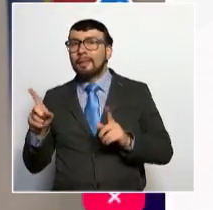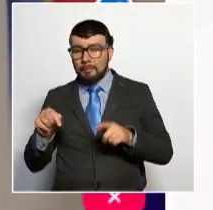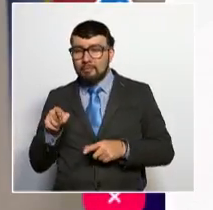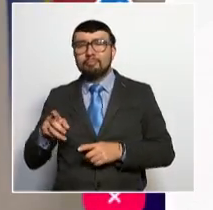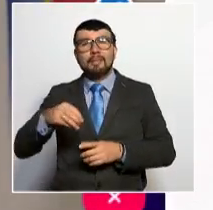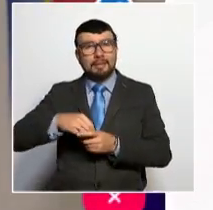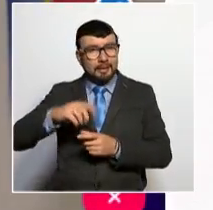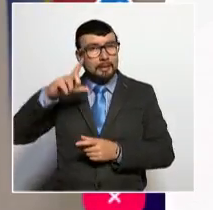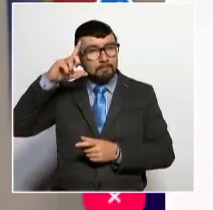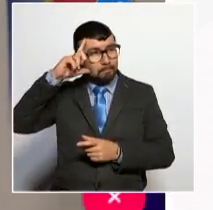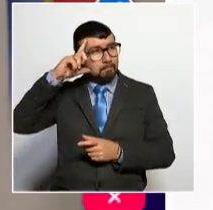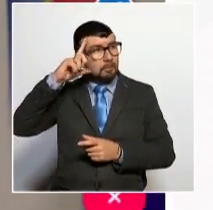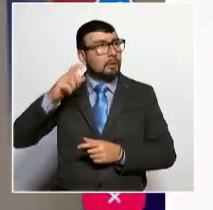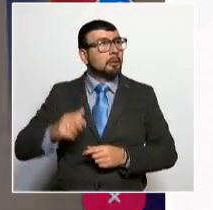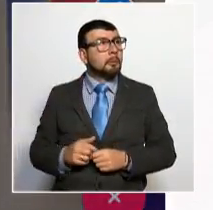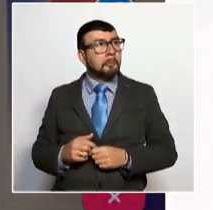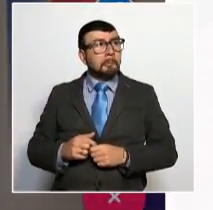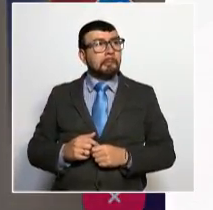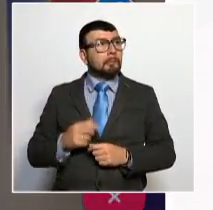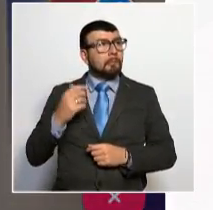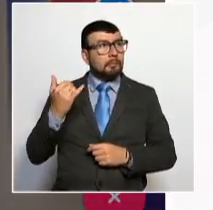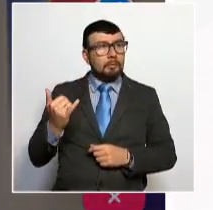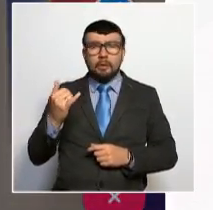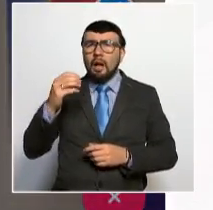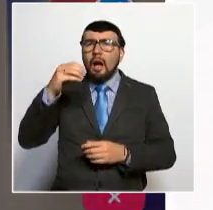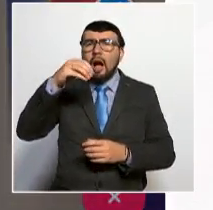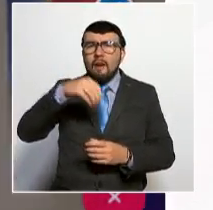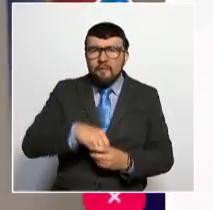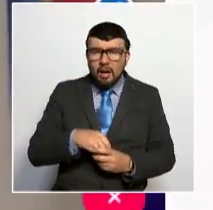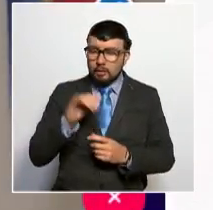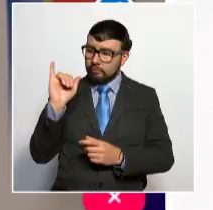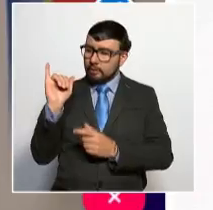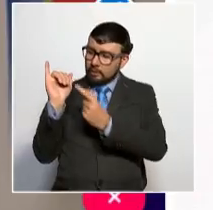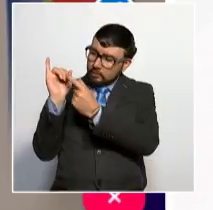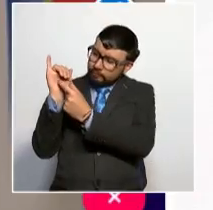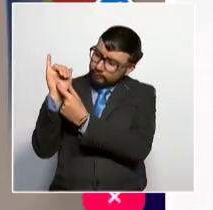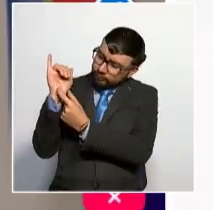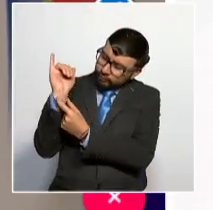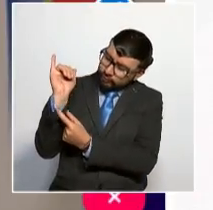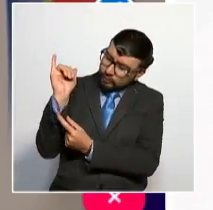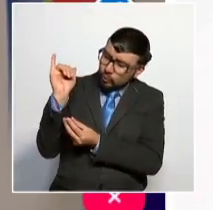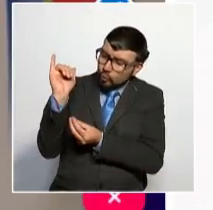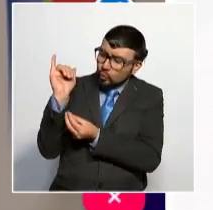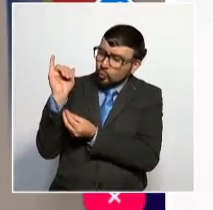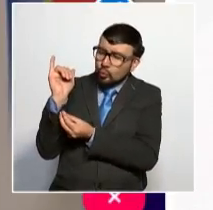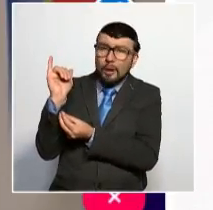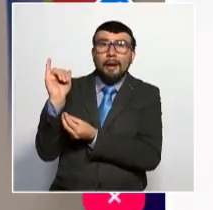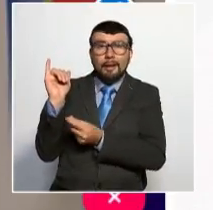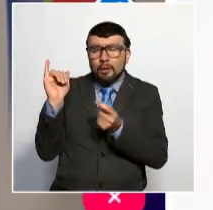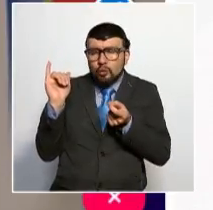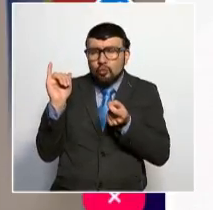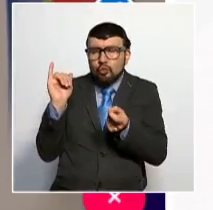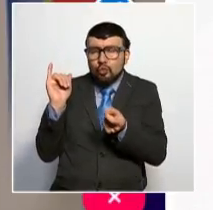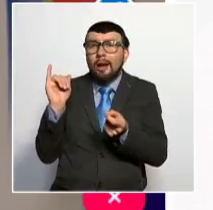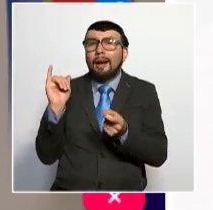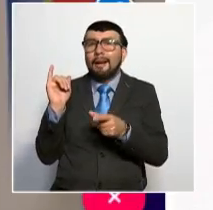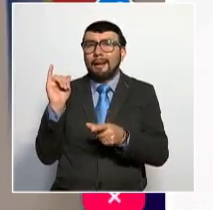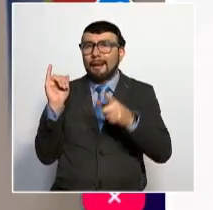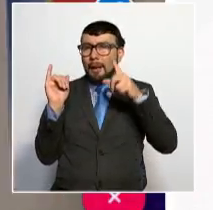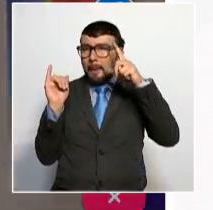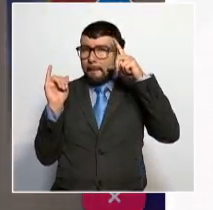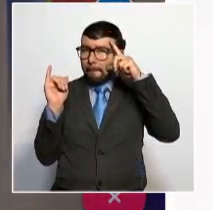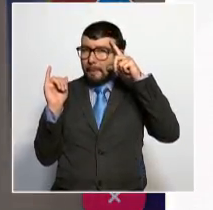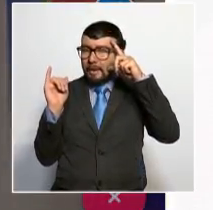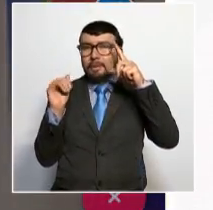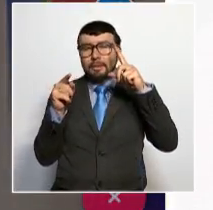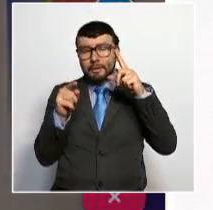que es esta porción más inferior y que va a estar conectada con lo que